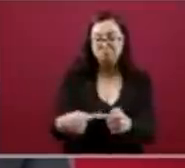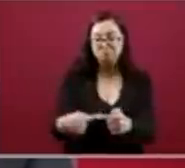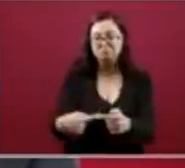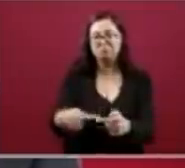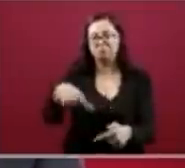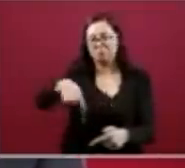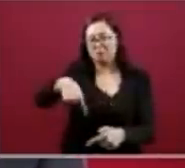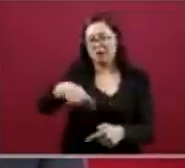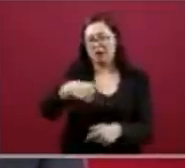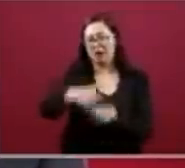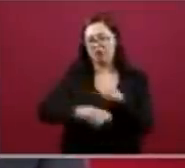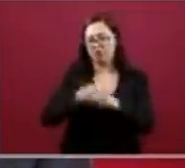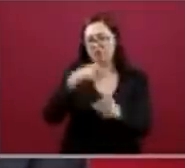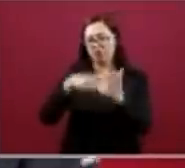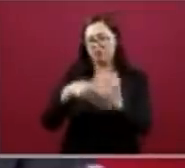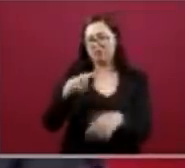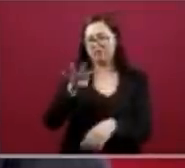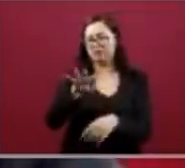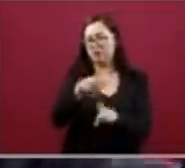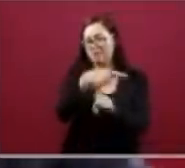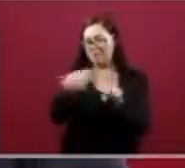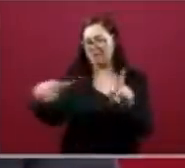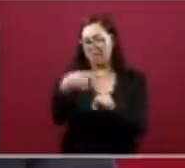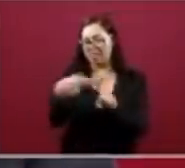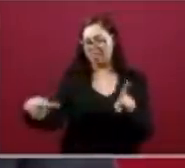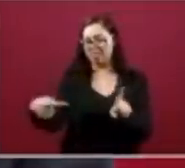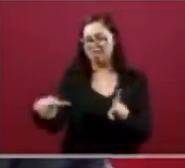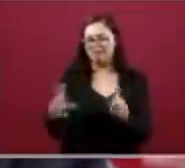mediados de este año, que ya esté